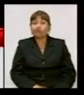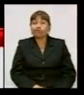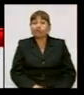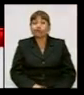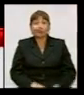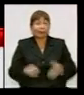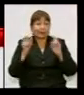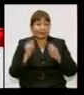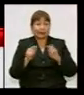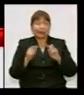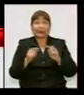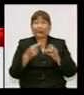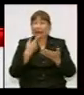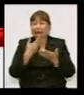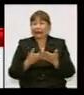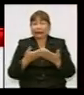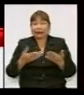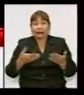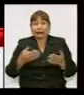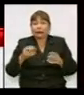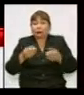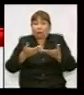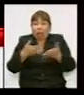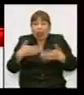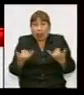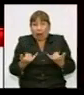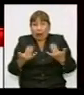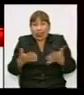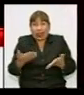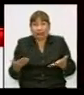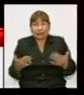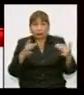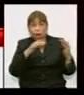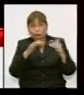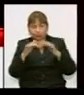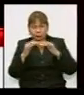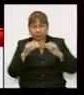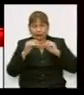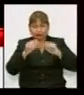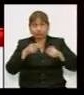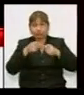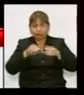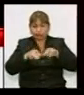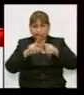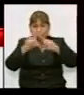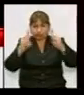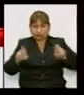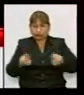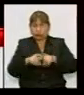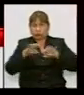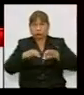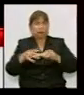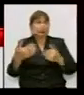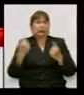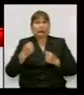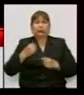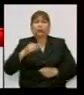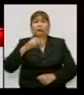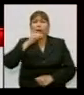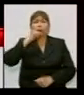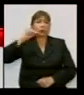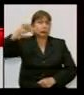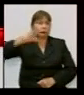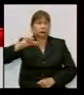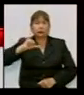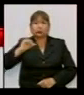Estos son cinco escenarios que existen hoy en día de la guerra cibernética. Es cierto que hoy en día hay una guerra fría entre Rusia,